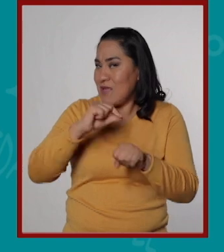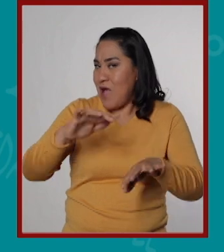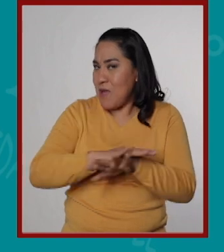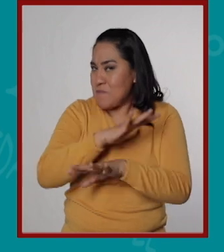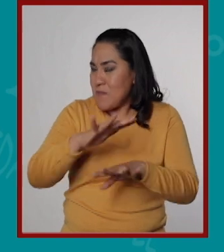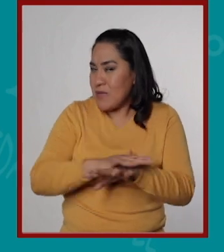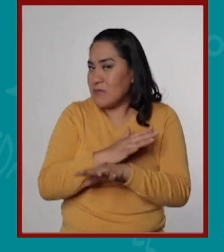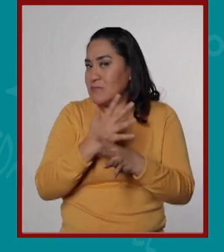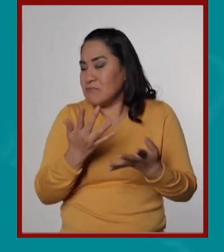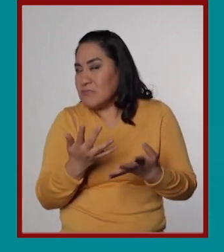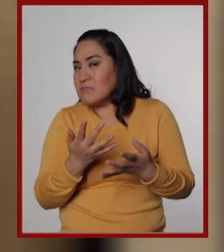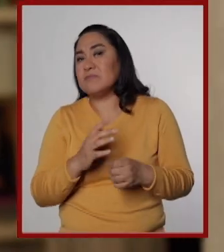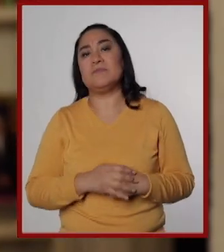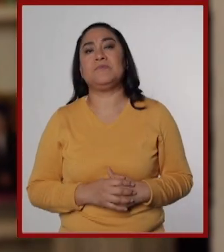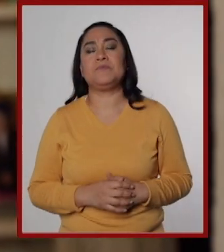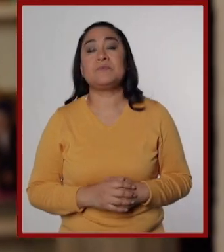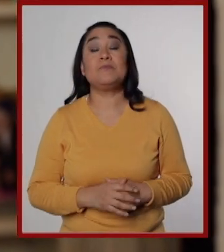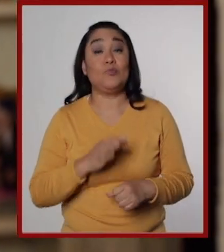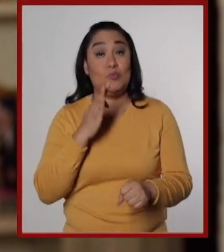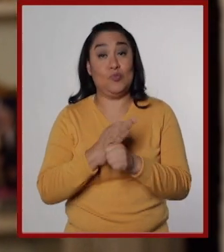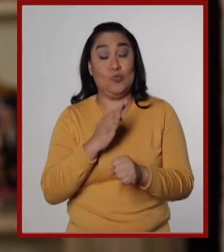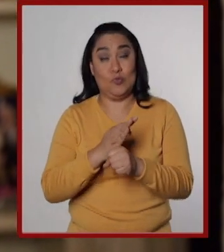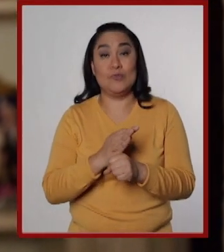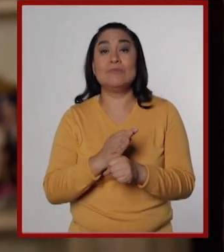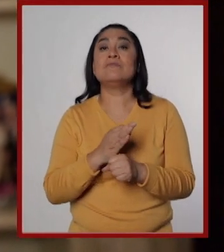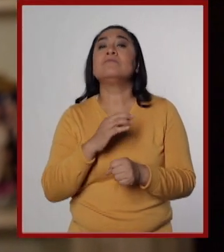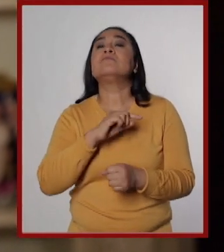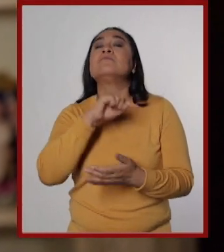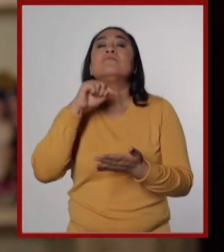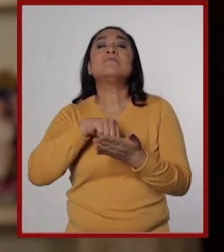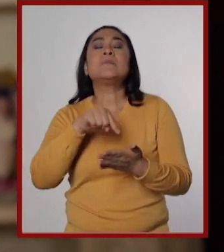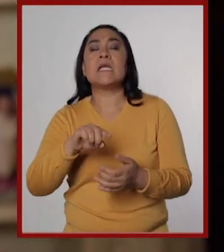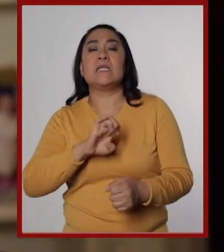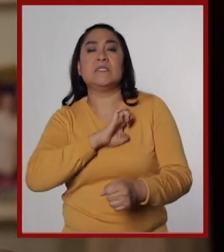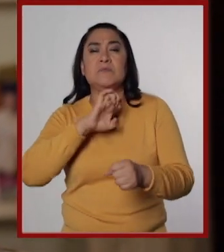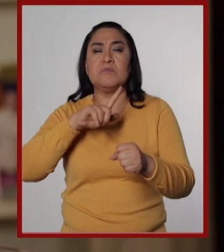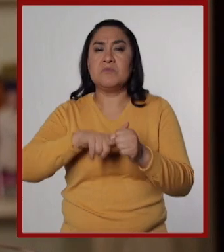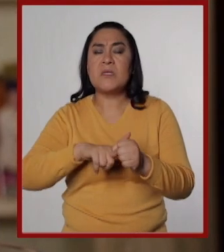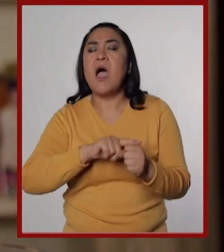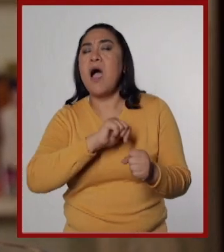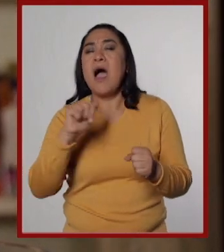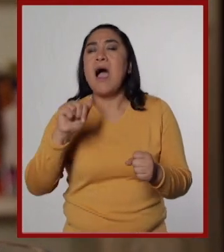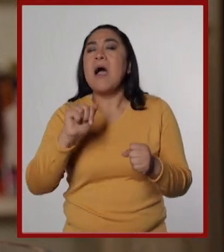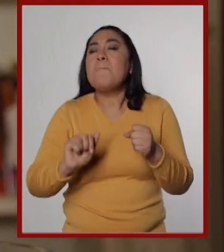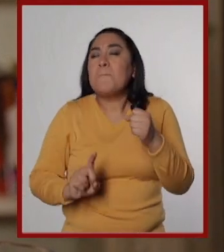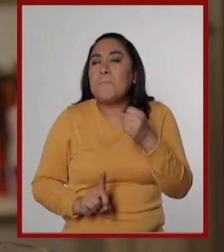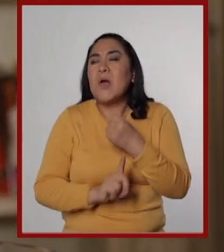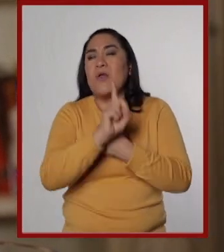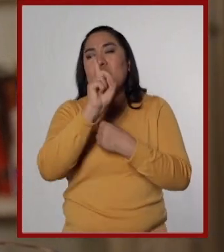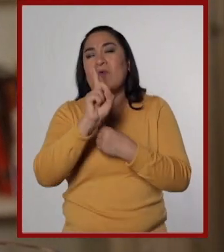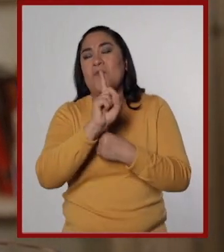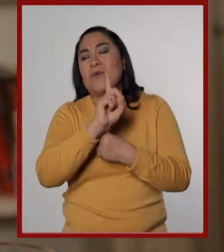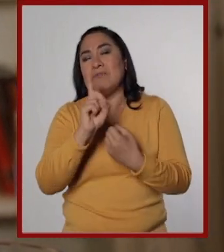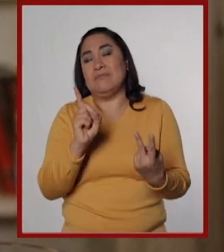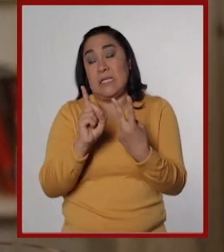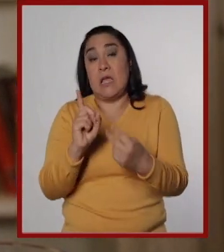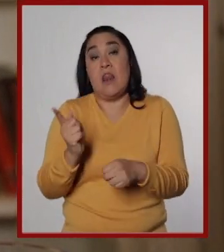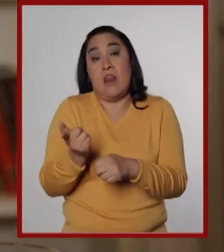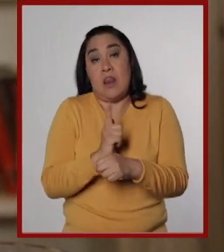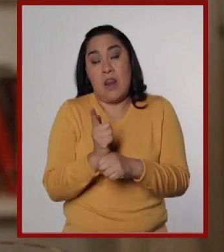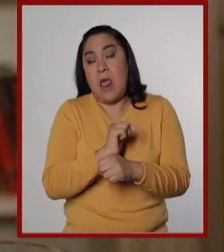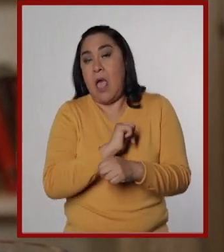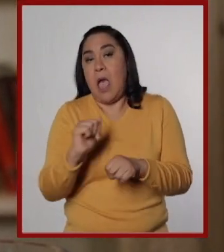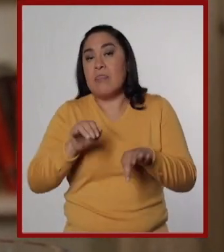implementaste naturalmente? Y ahora nos encontramos con una especialista en el conflicto interpersonal y licenciada en